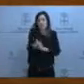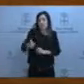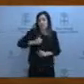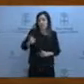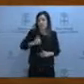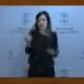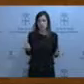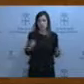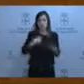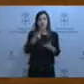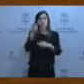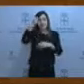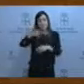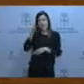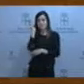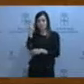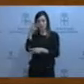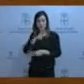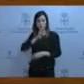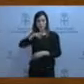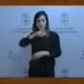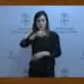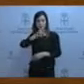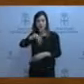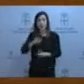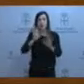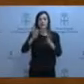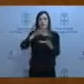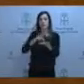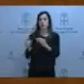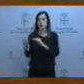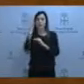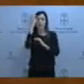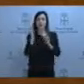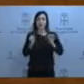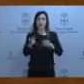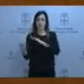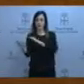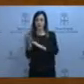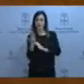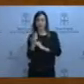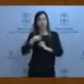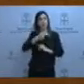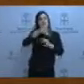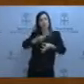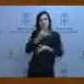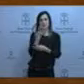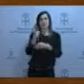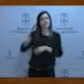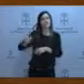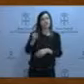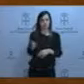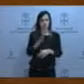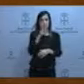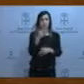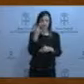Medina, pero cuántas veces traiga estas iniciativas, cuántas veces les diré que es falso, porque es que además leemos la exposición de motivos,